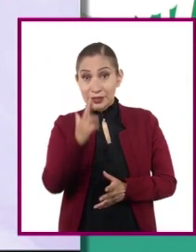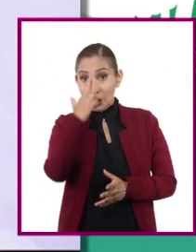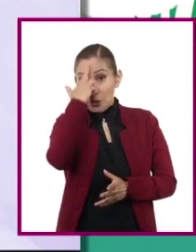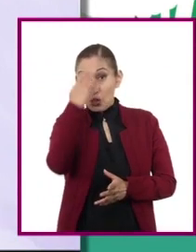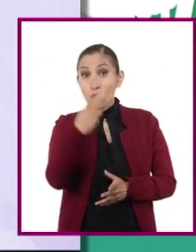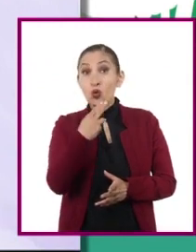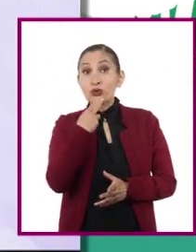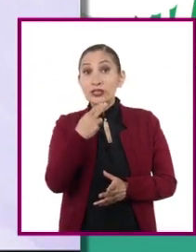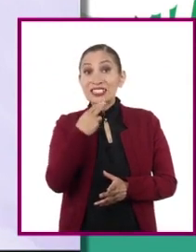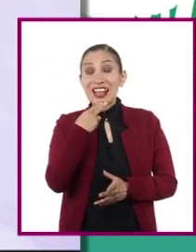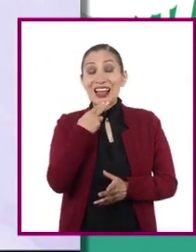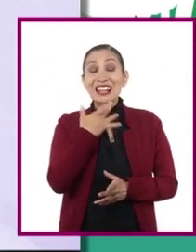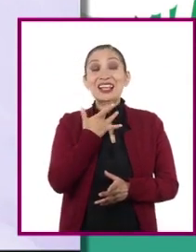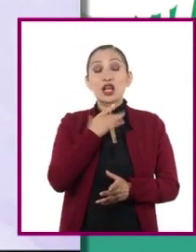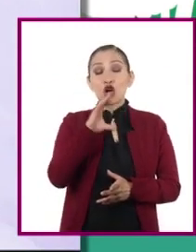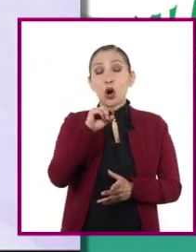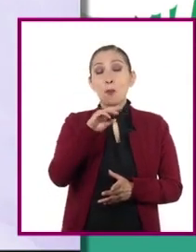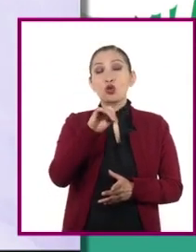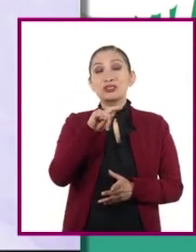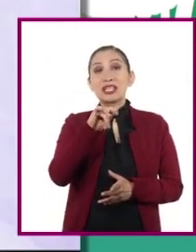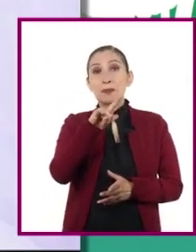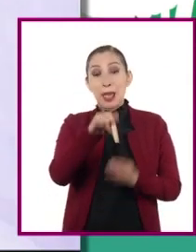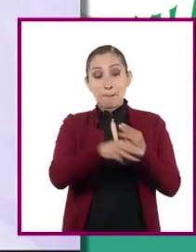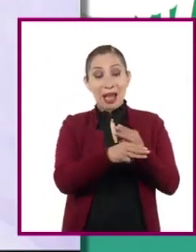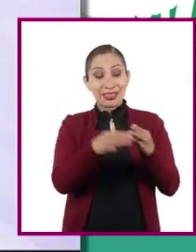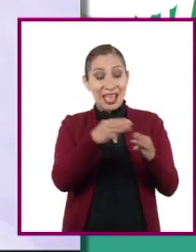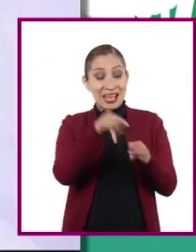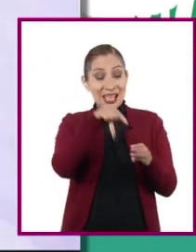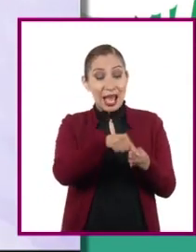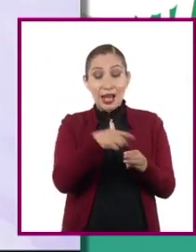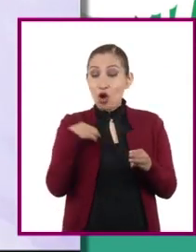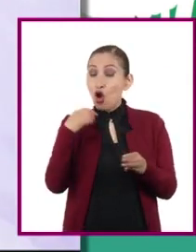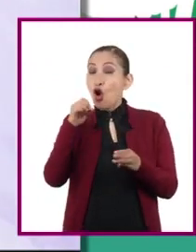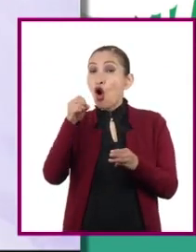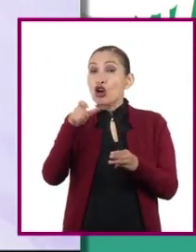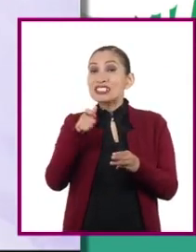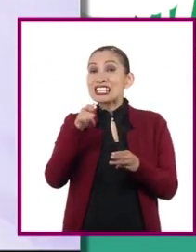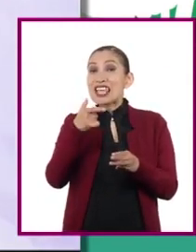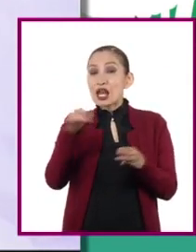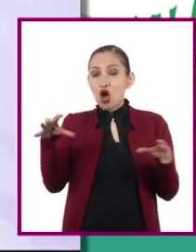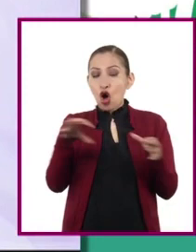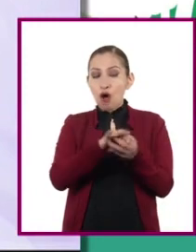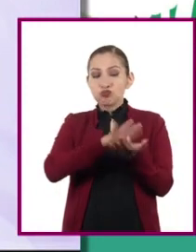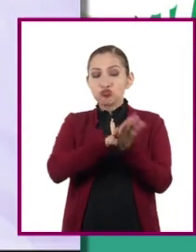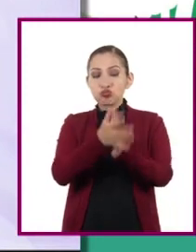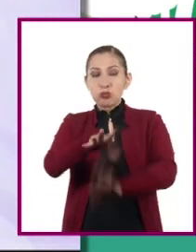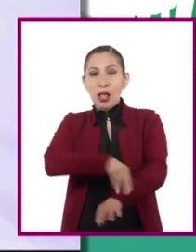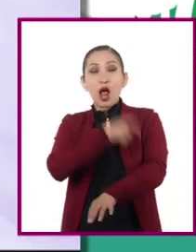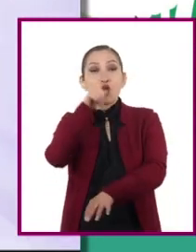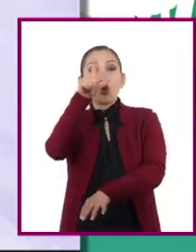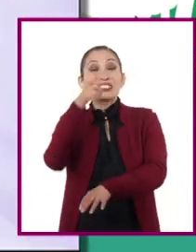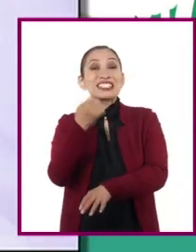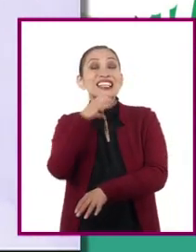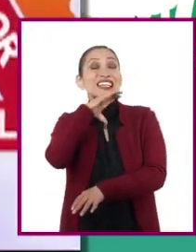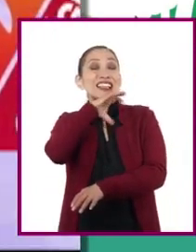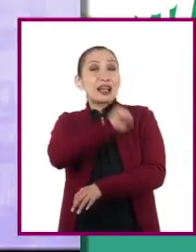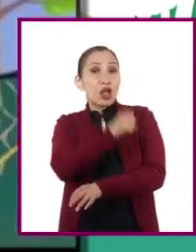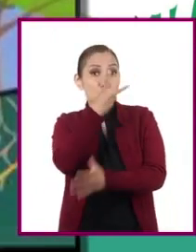Recordemos que al usarlos como combustibles es un material que reacciona con el oxígeno liberando energía en forma de luz y